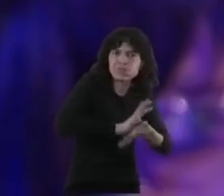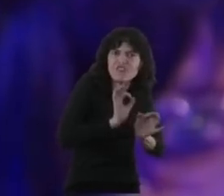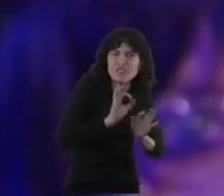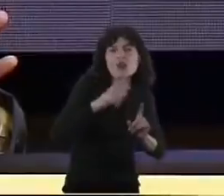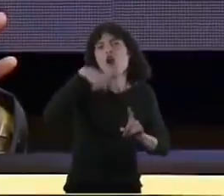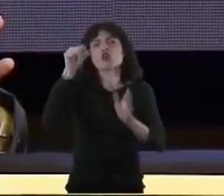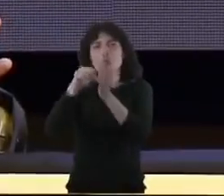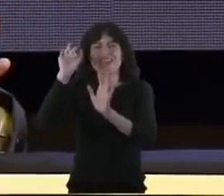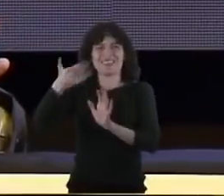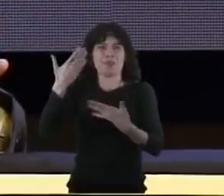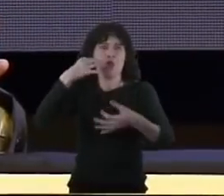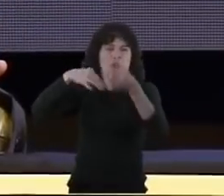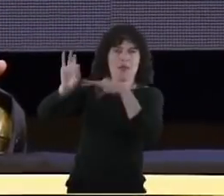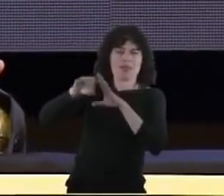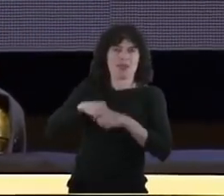comprarse.